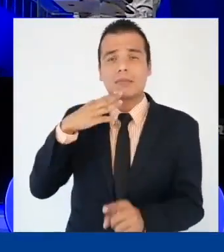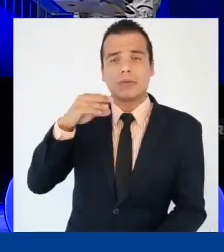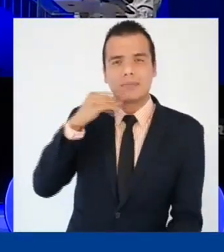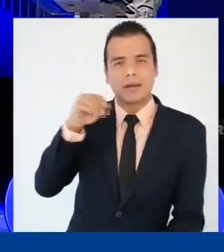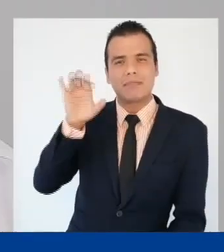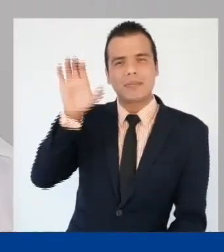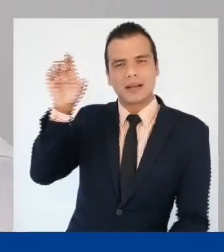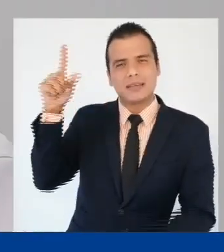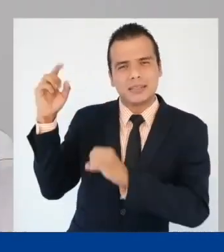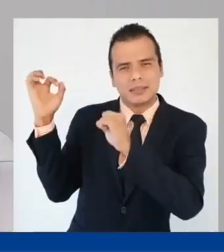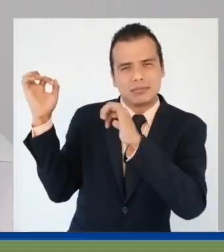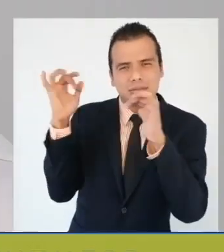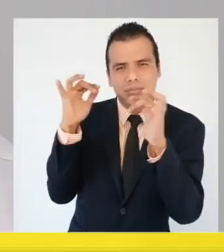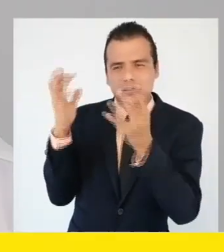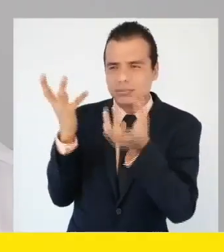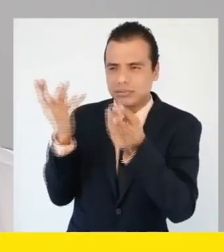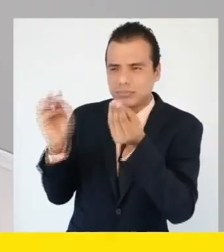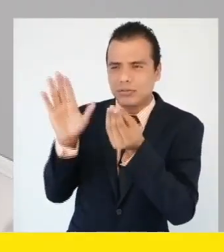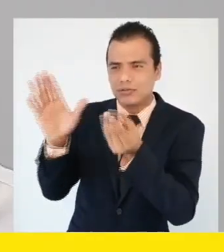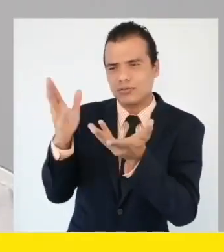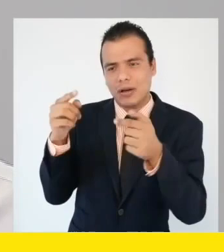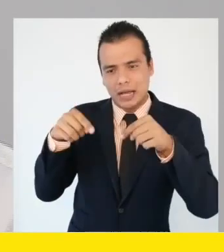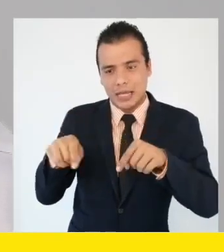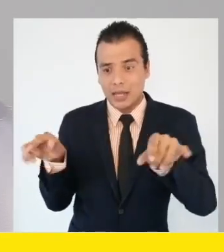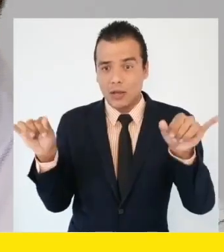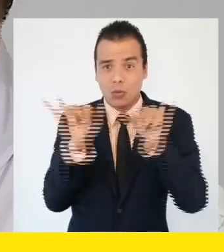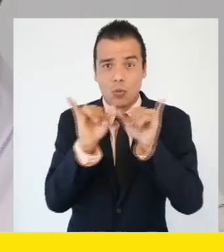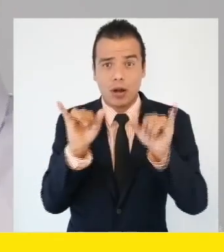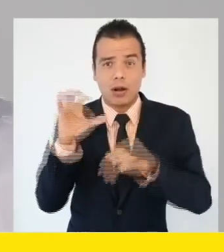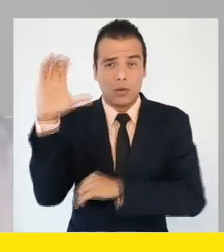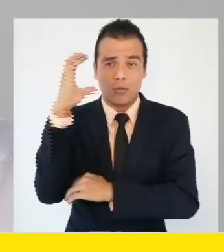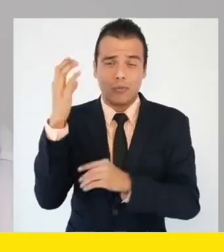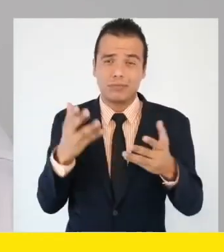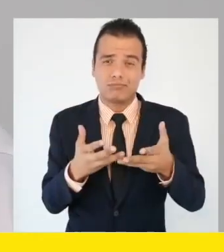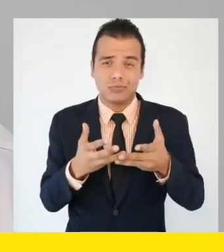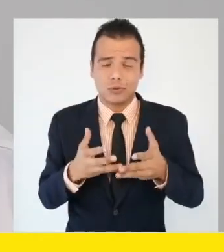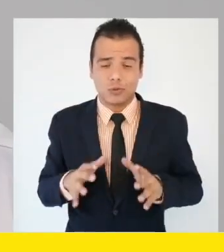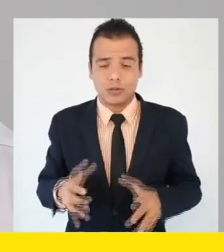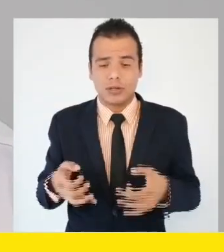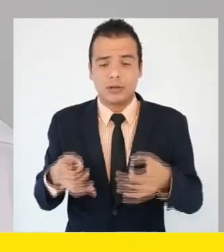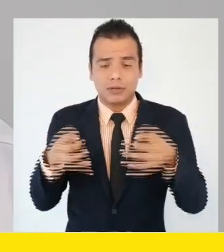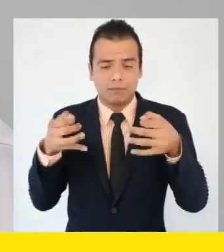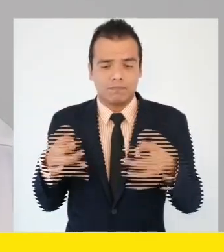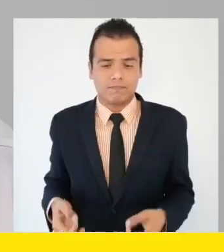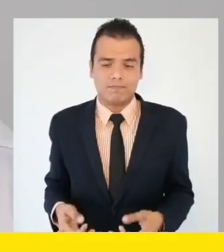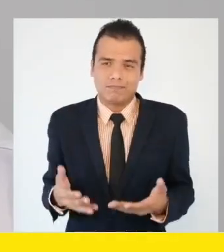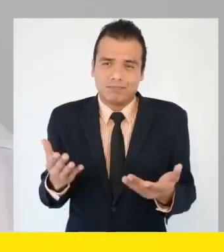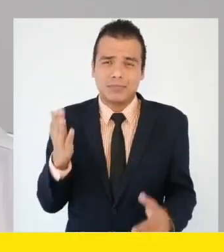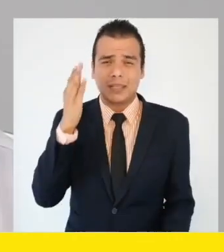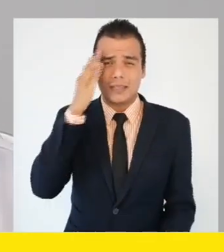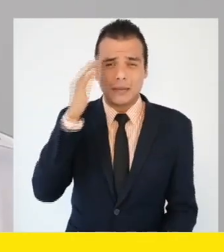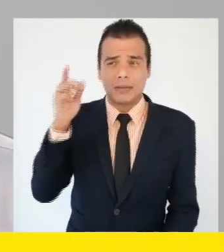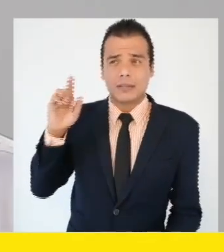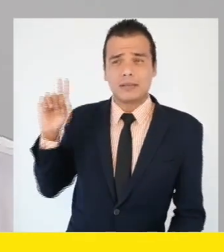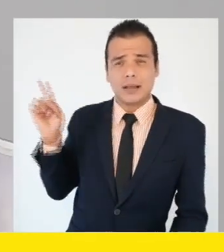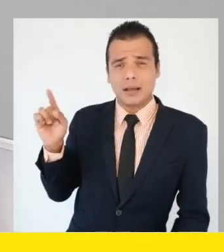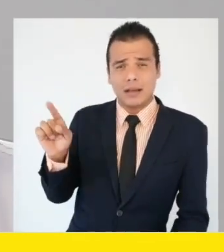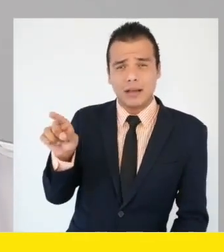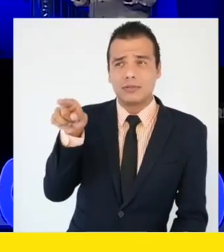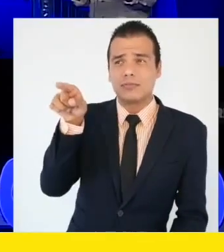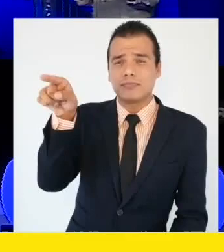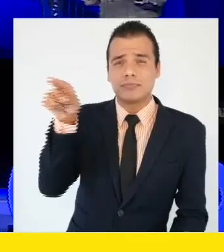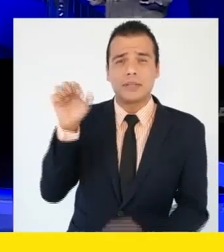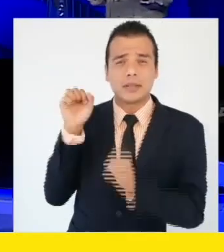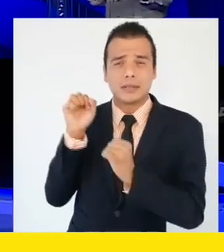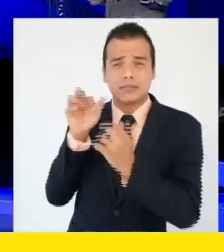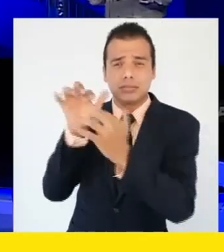y palestinos. Ahí tenemos el ejemplo de Israel y Palestina, o el grupo Hamas. Una guerra que nunca va a terminar y pasarán mil años y